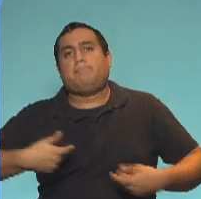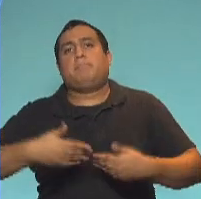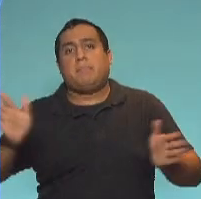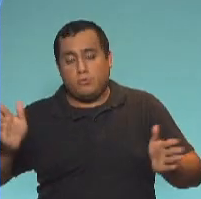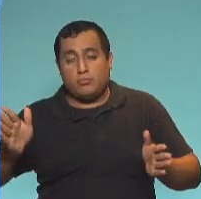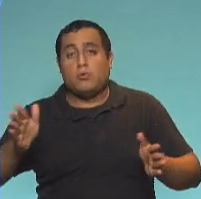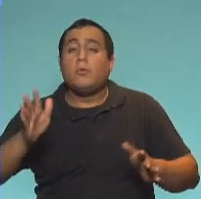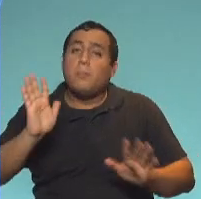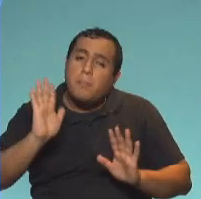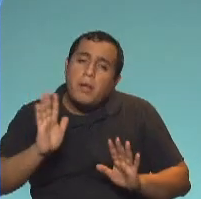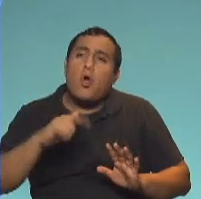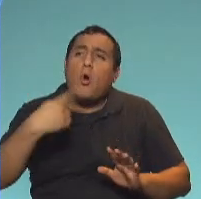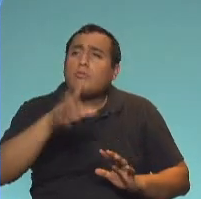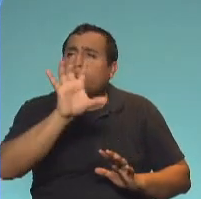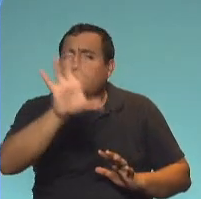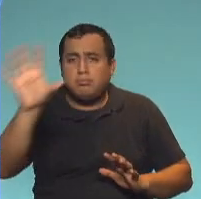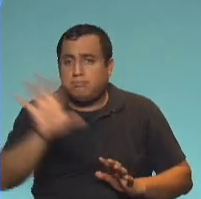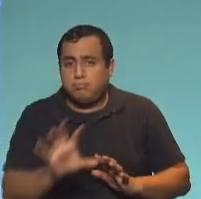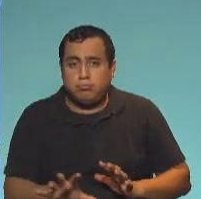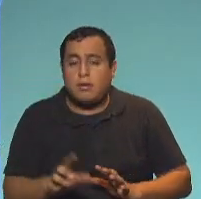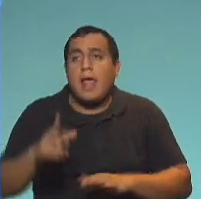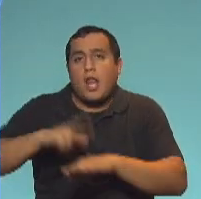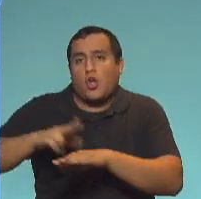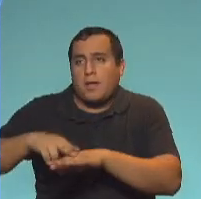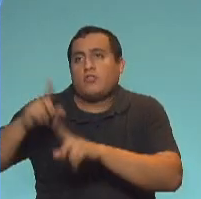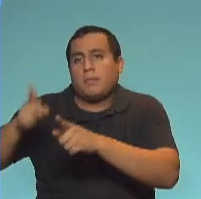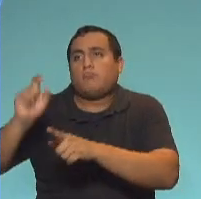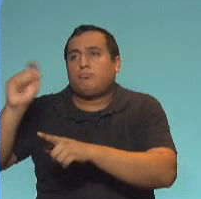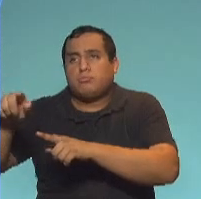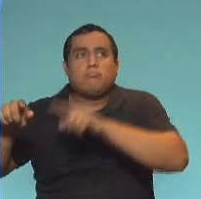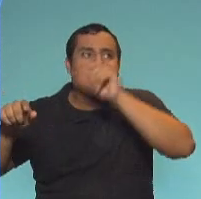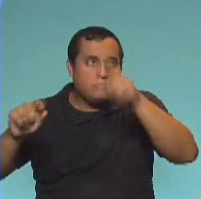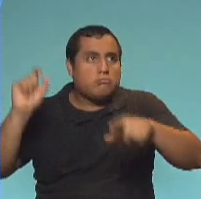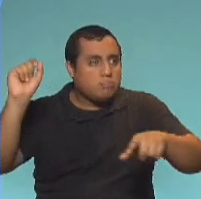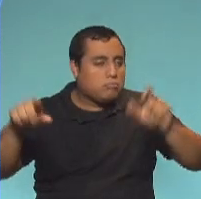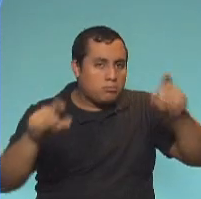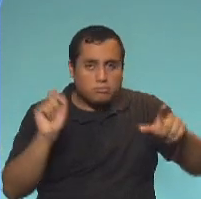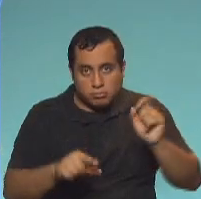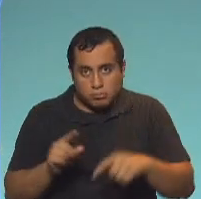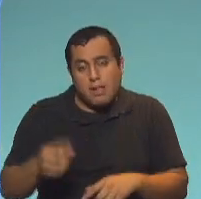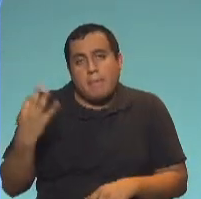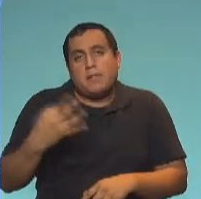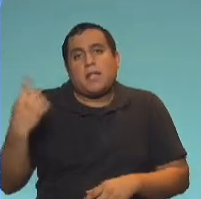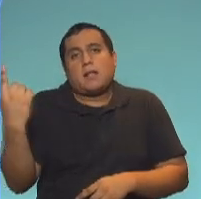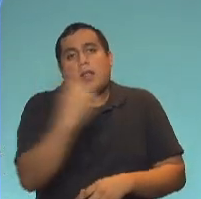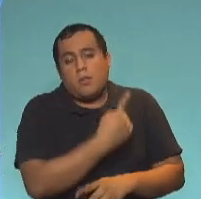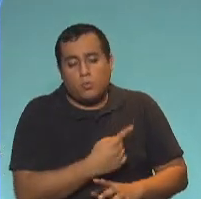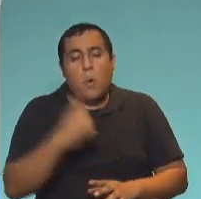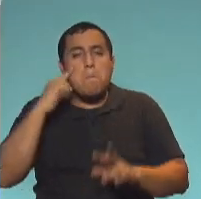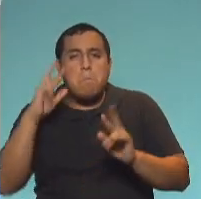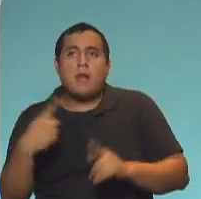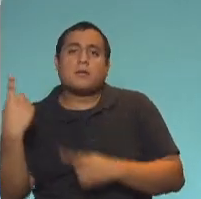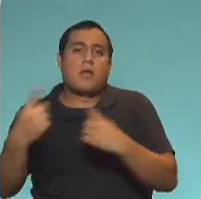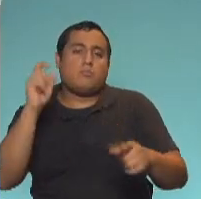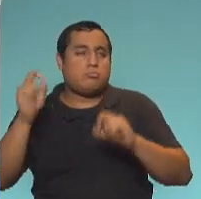de las áreas del país tienen recomendaciones también particulares y algunas estrategias para